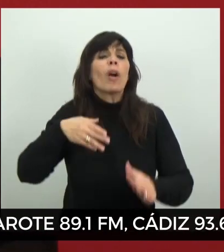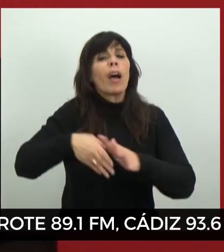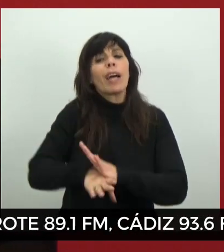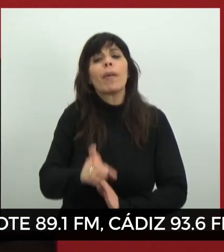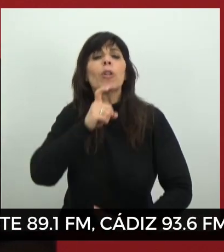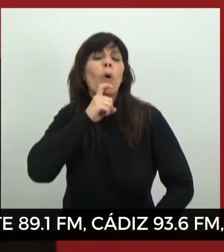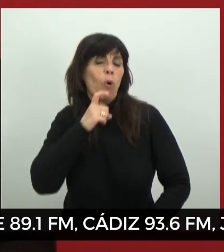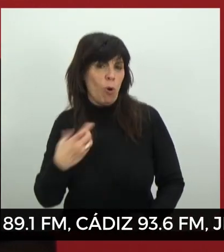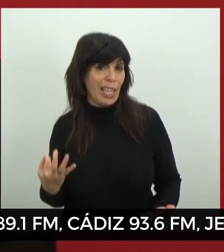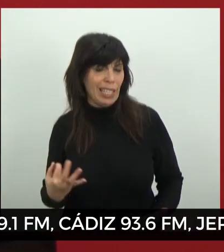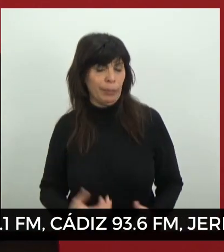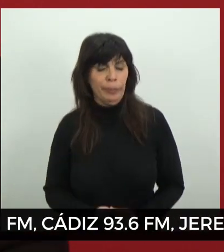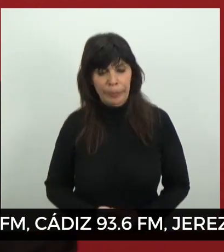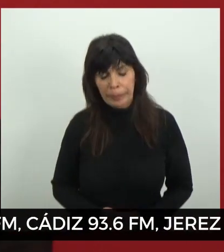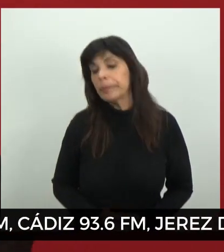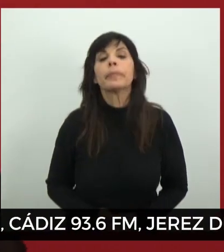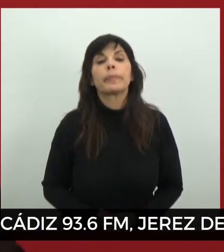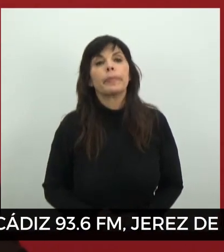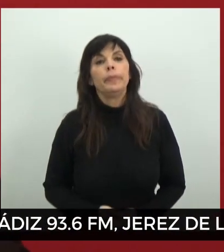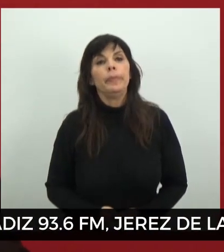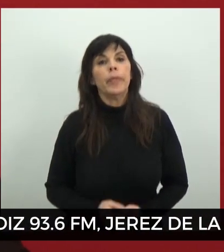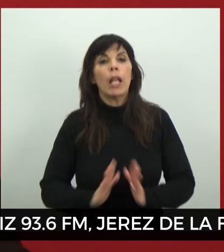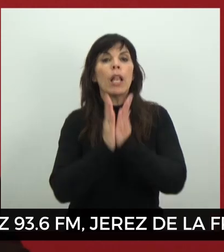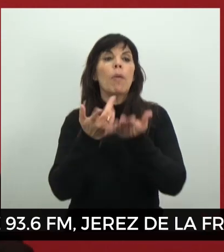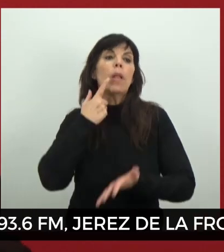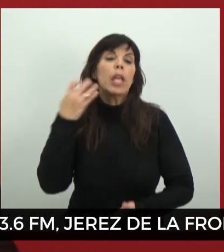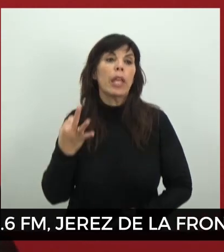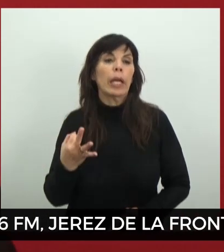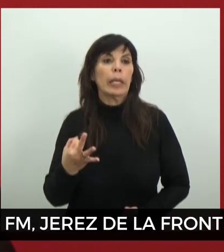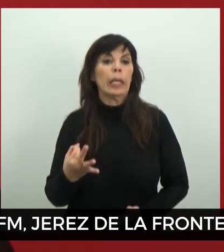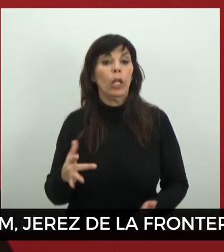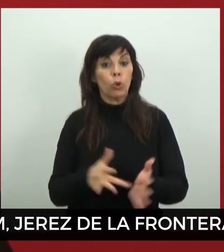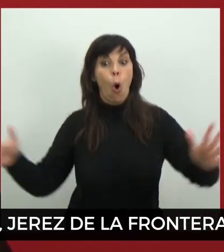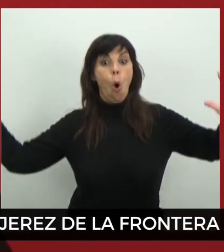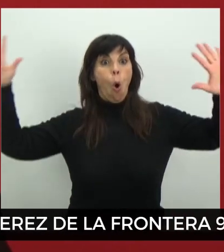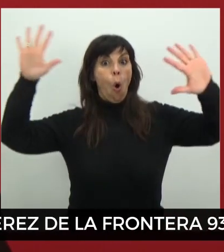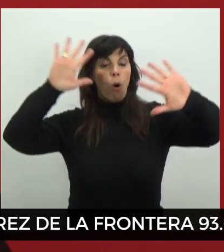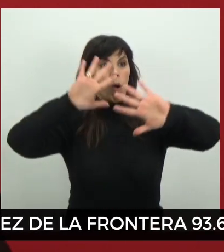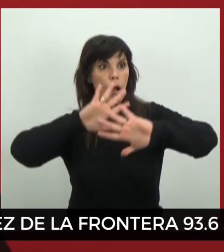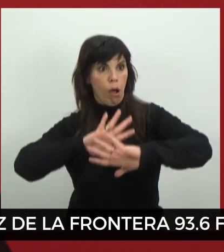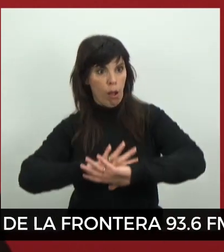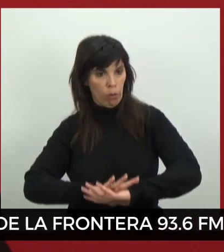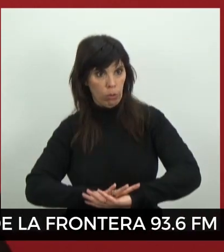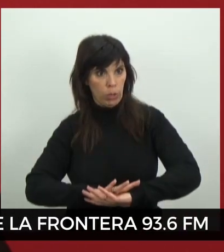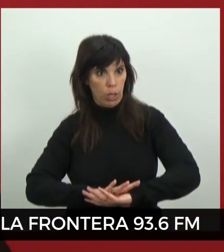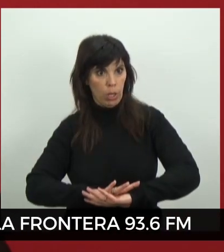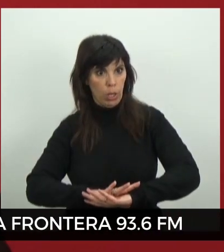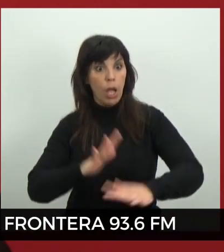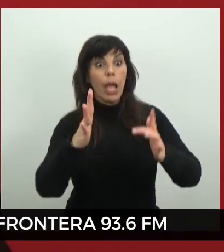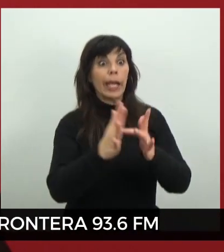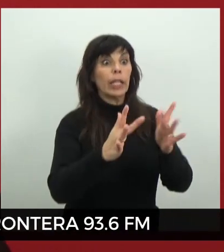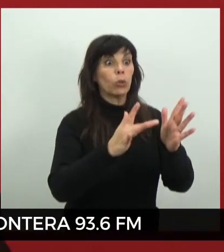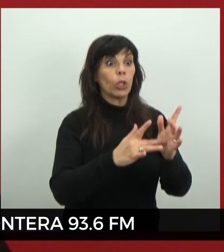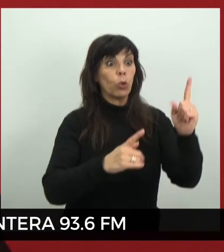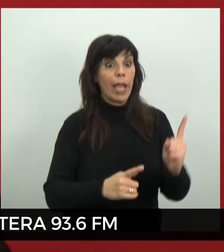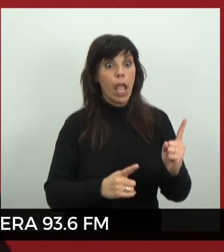dice: y cuando llegó la noche, trajeron a él muchos endemoniados. Y oye, y